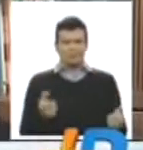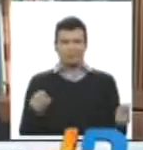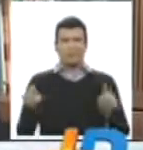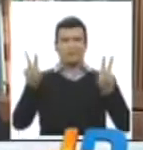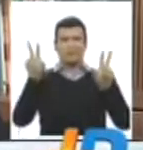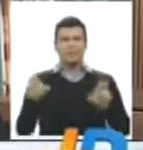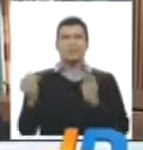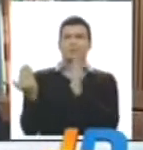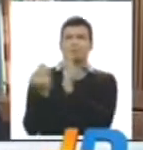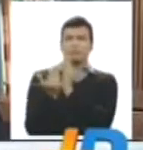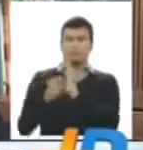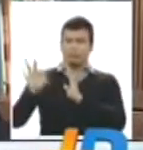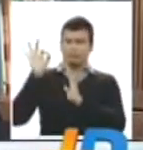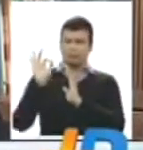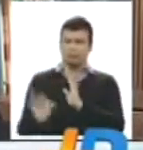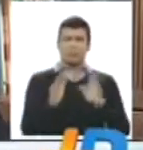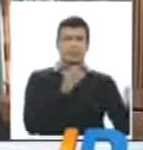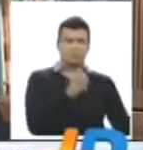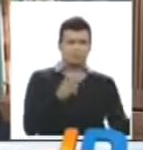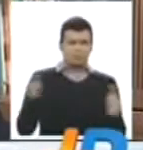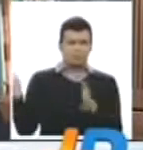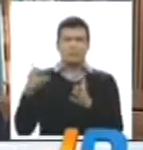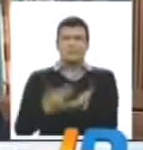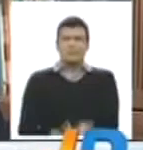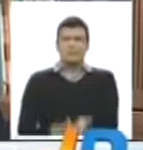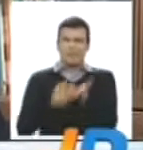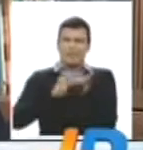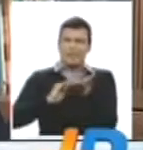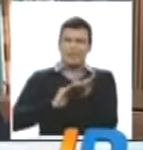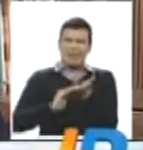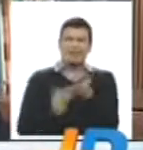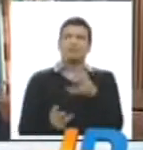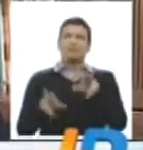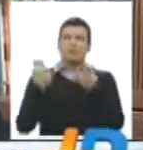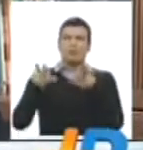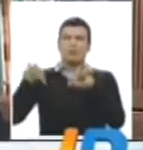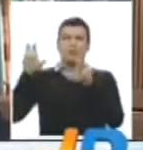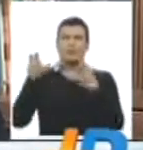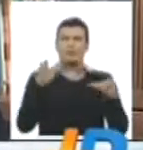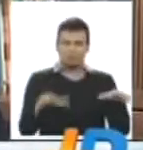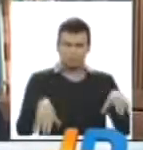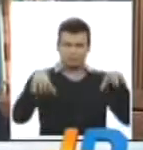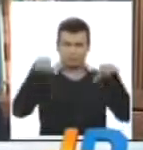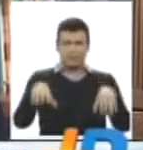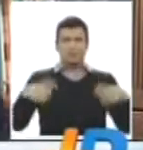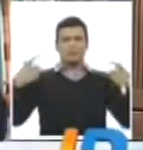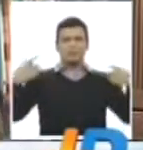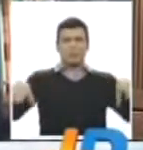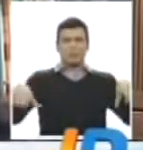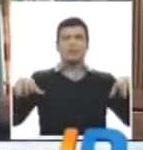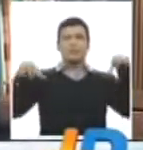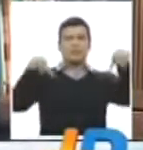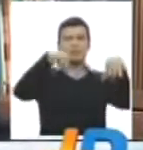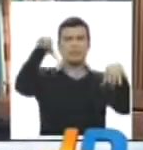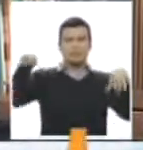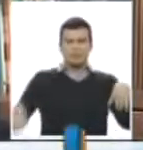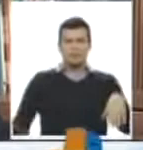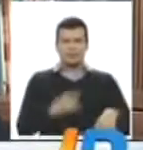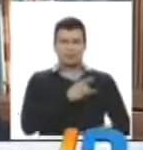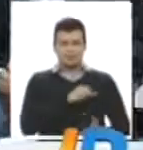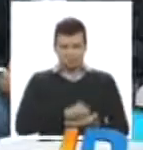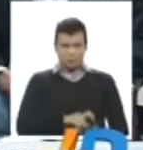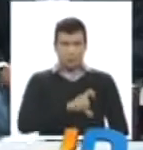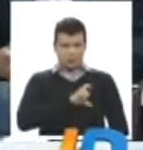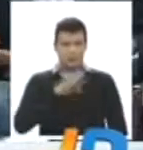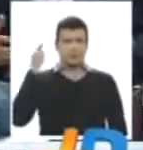calidad académica y en un proceso de renovación de todo nuestro campus universitario, tanto Cali como